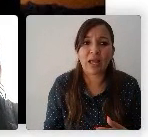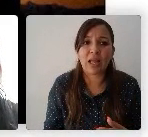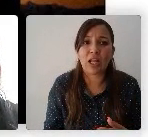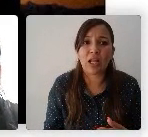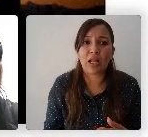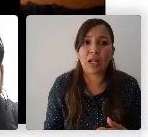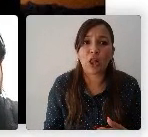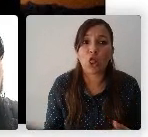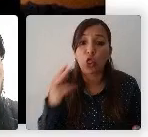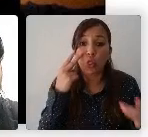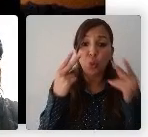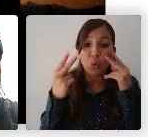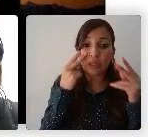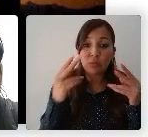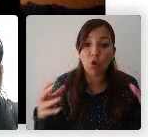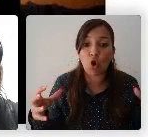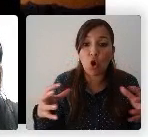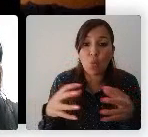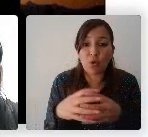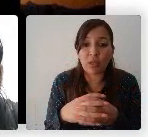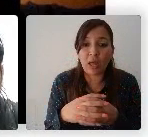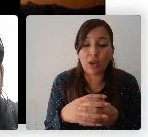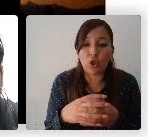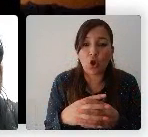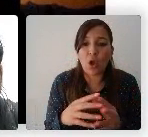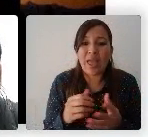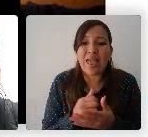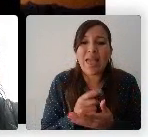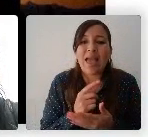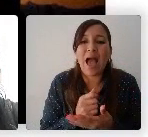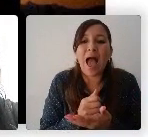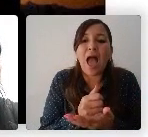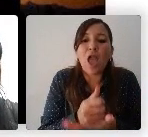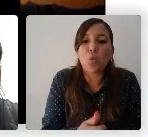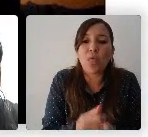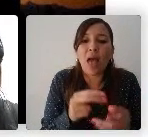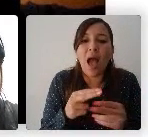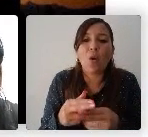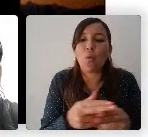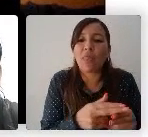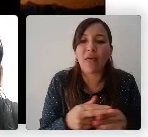la población aledaña para que haya menos presión, obviamente, en el ecosistema.